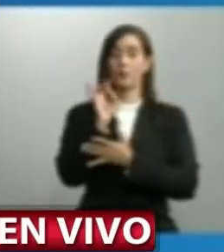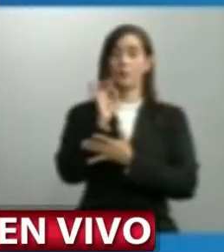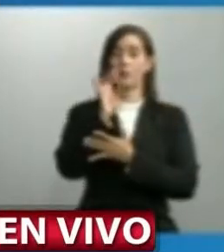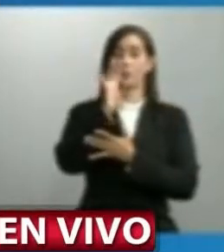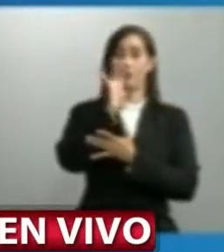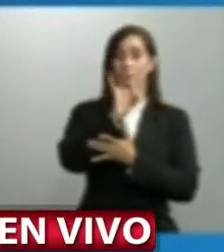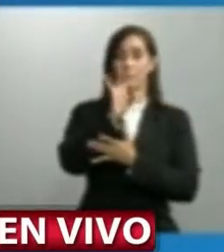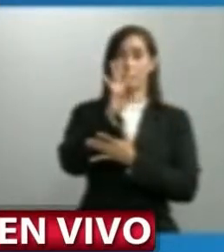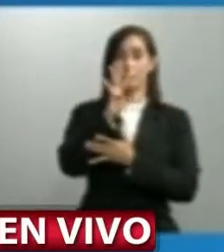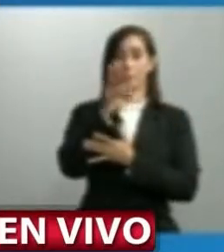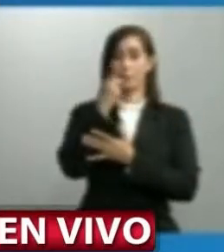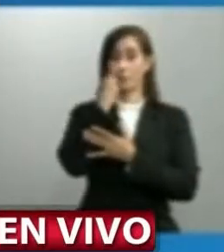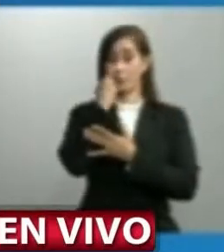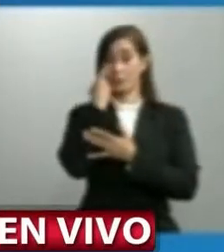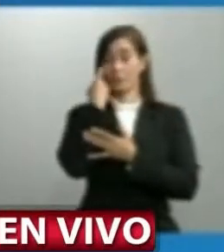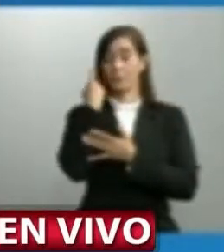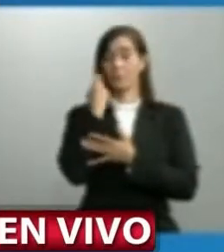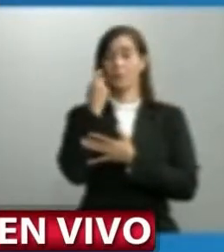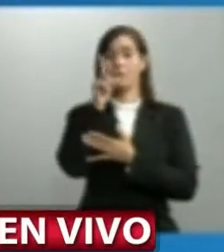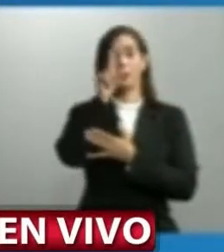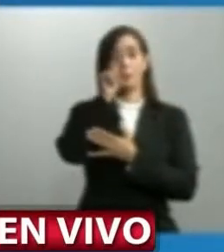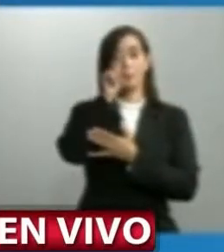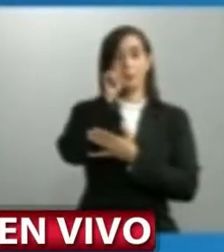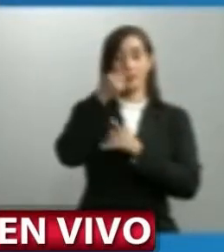5,884 pruebas realizadas, 20 casos nuevos,